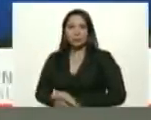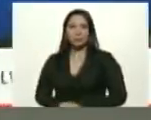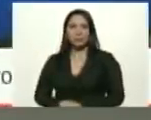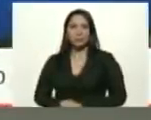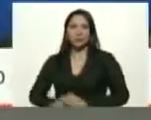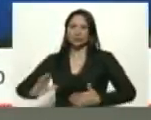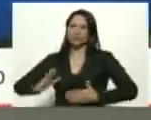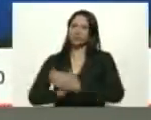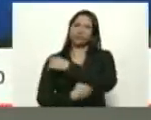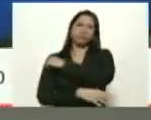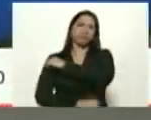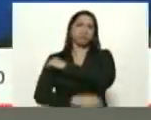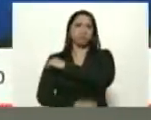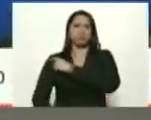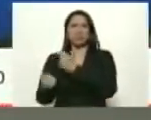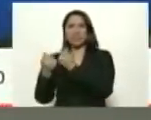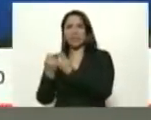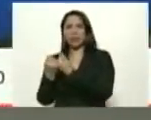saqueando los recursos,